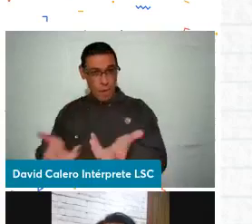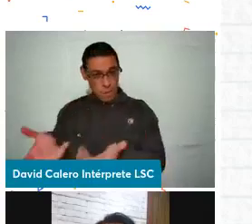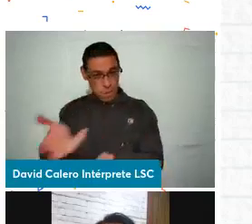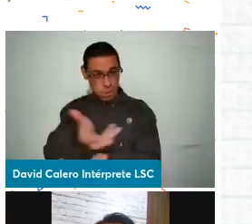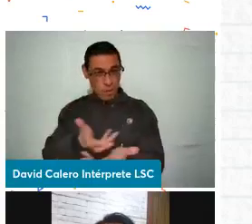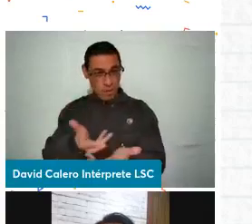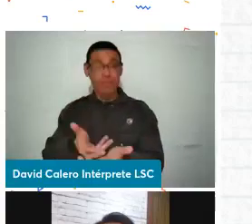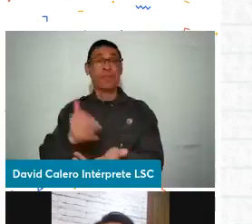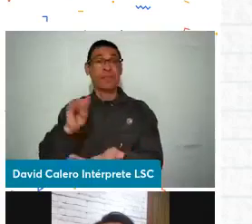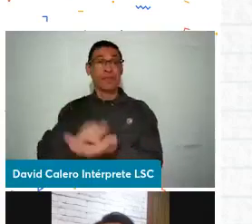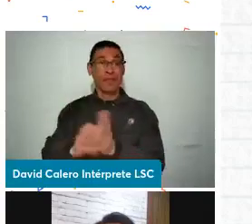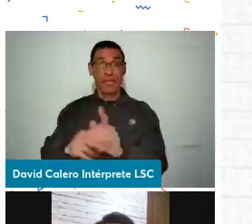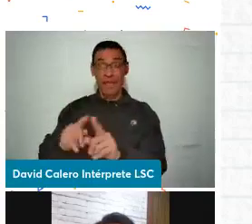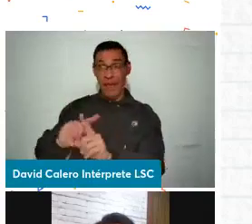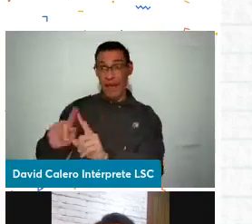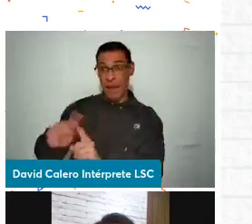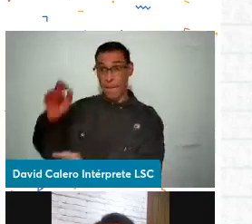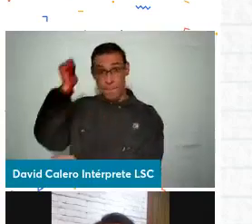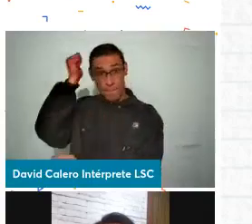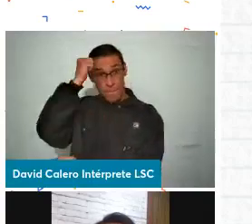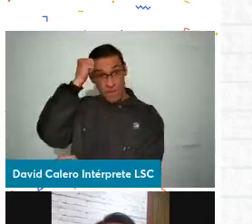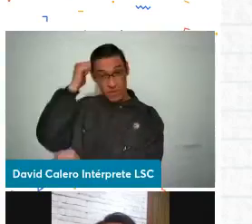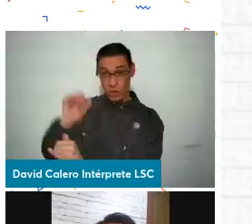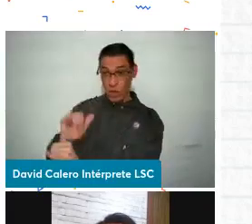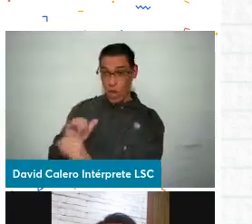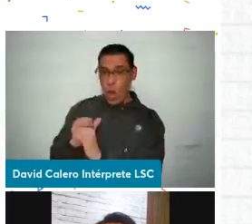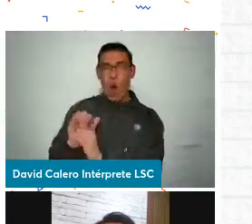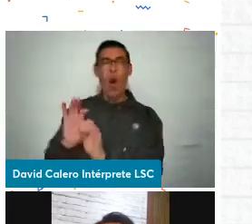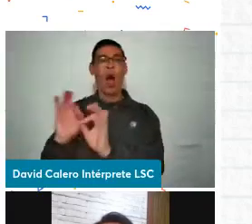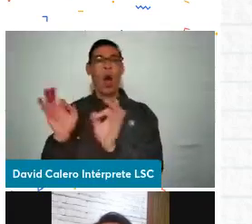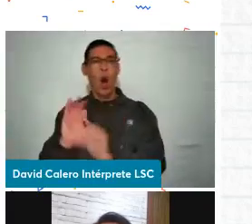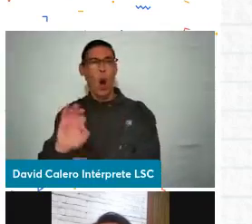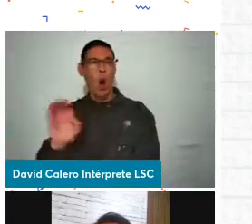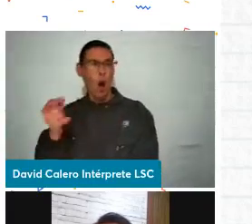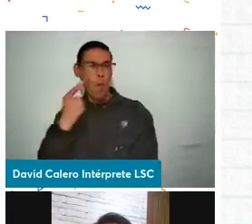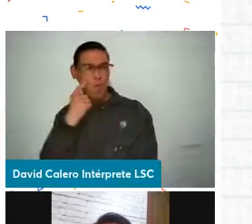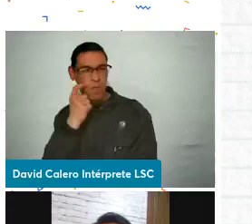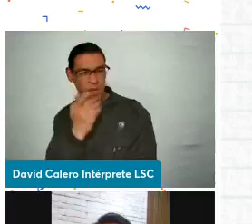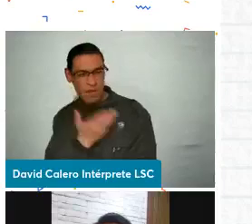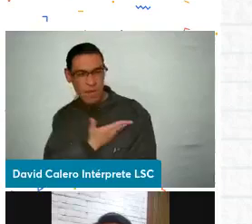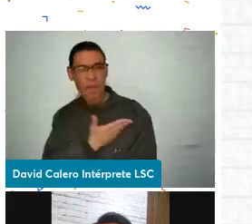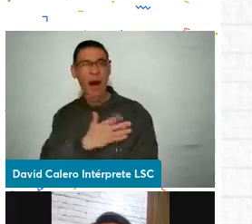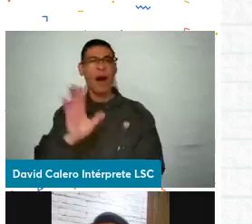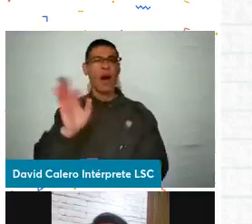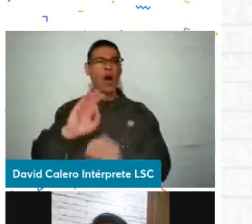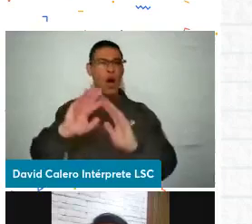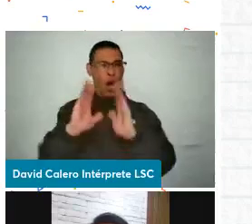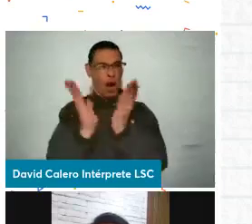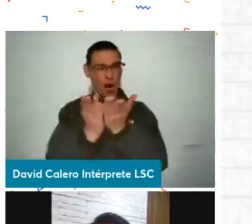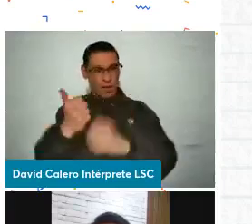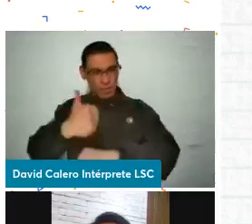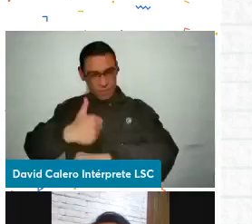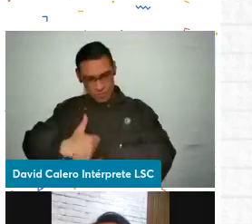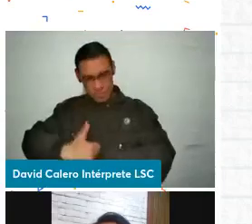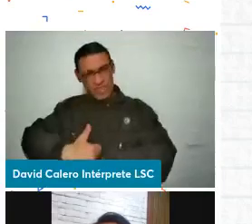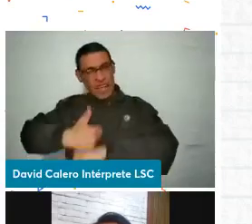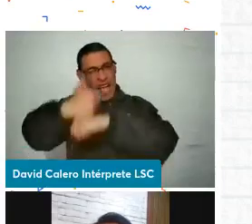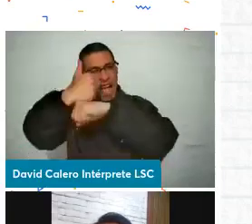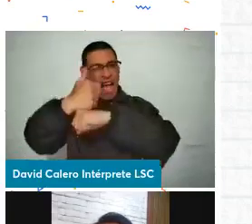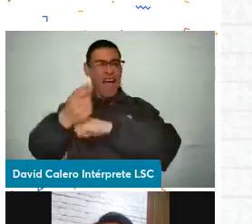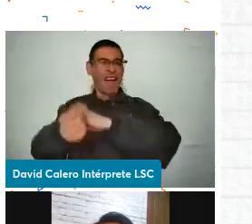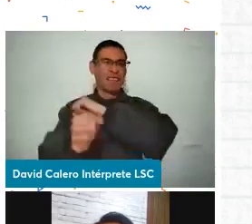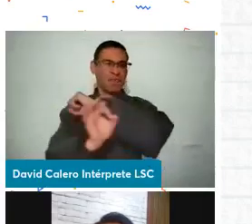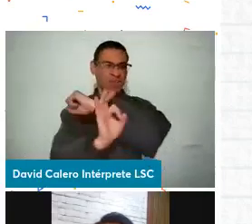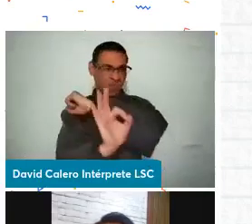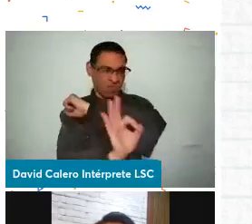pares docentes, de los padres de familia, directivos, personal de orientación escolar,